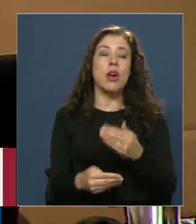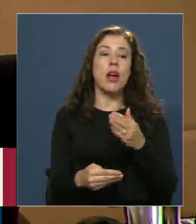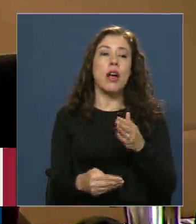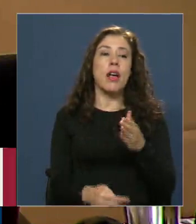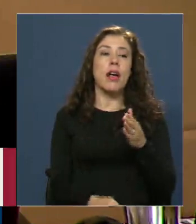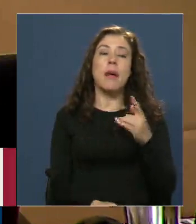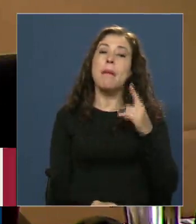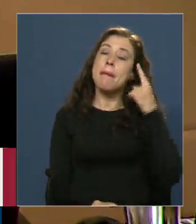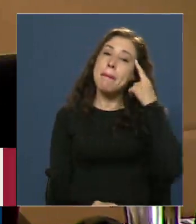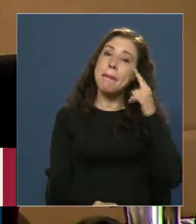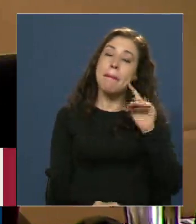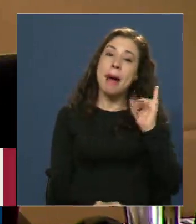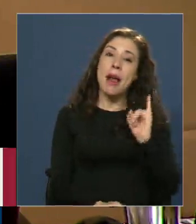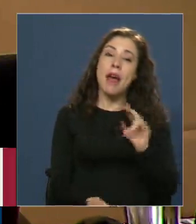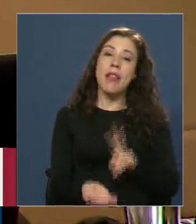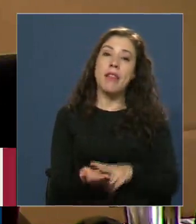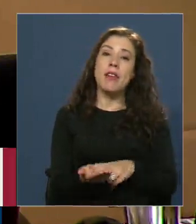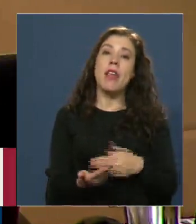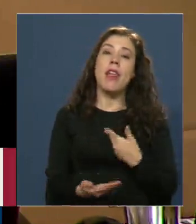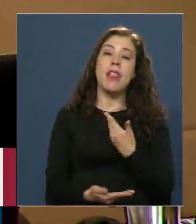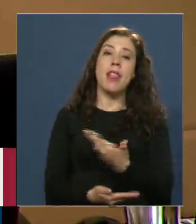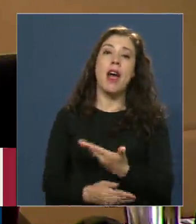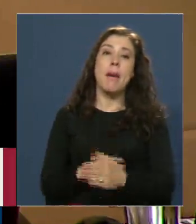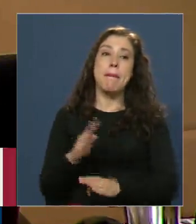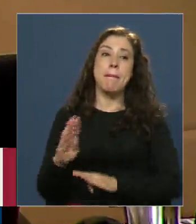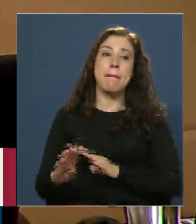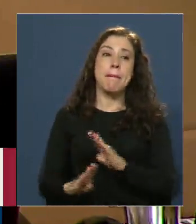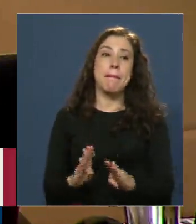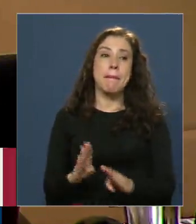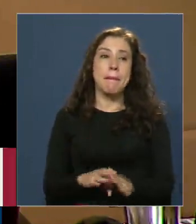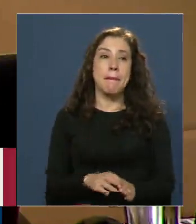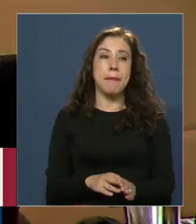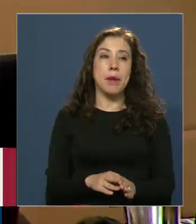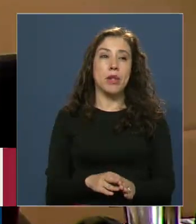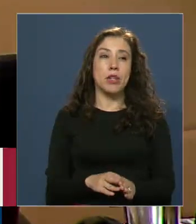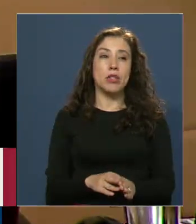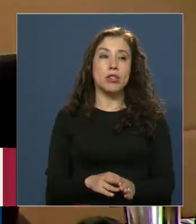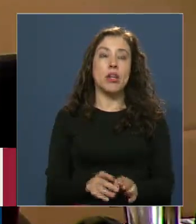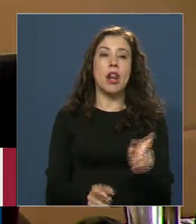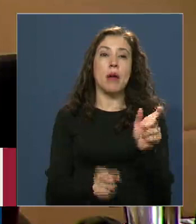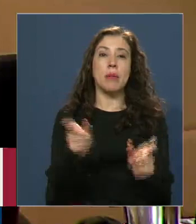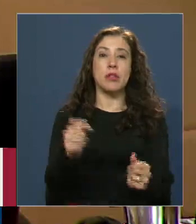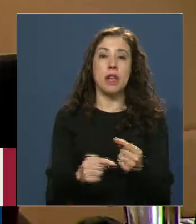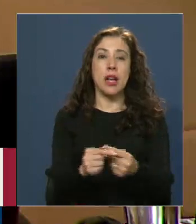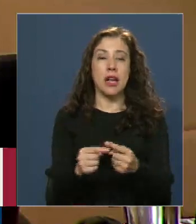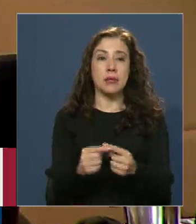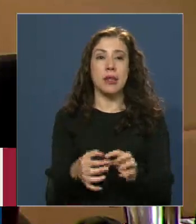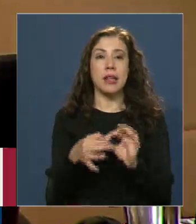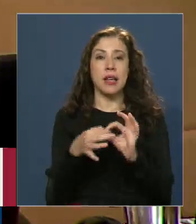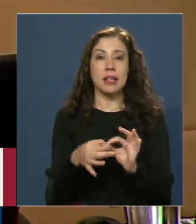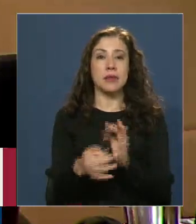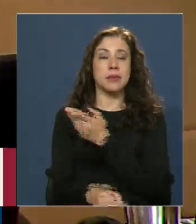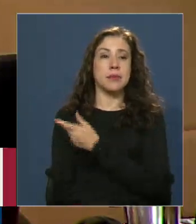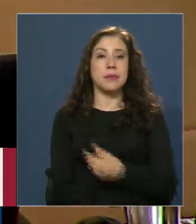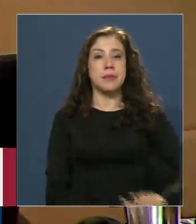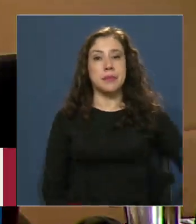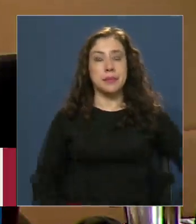tener efectivamente una protección hacia nuestra clase media. Muchas gracias,